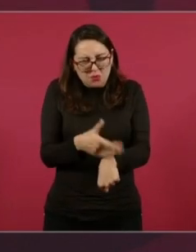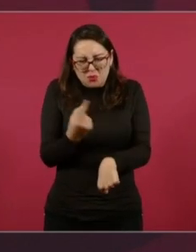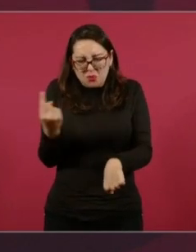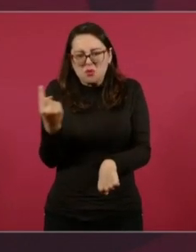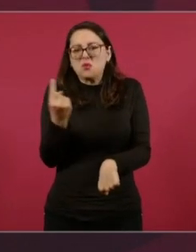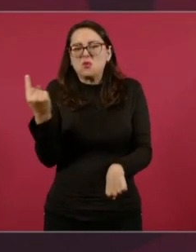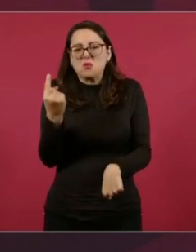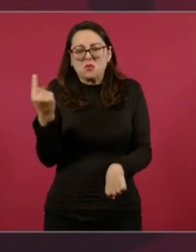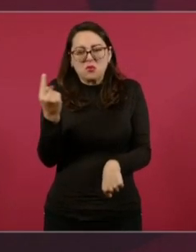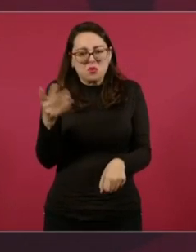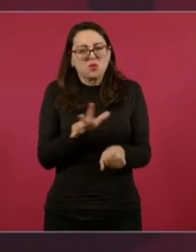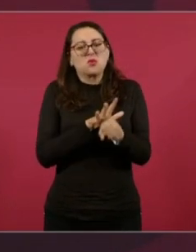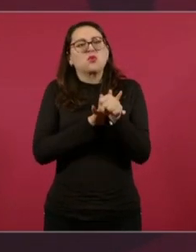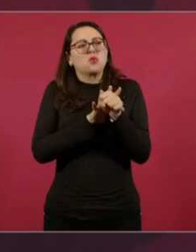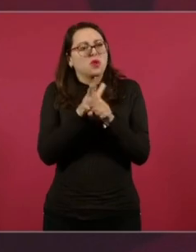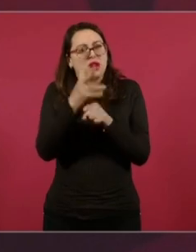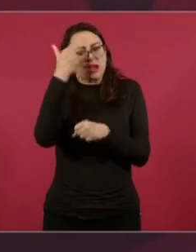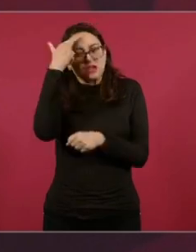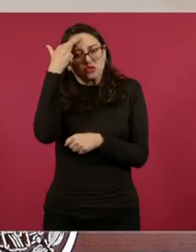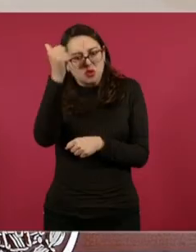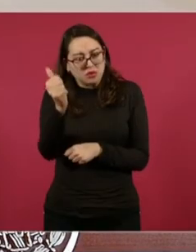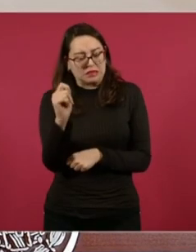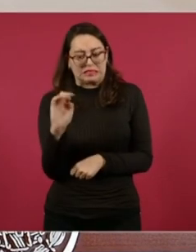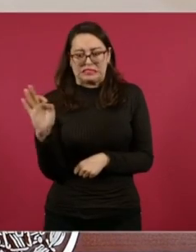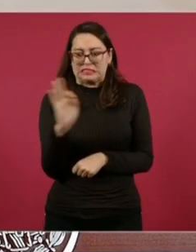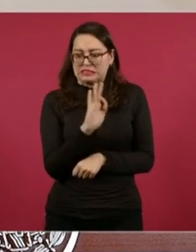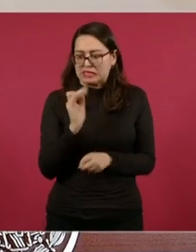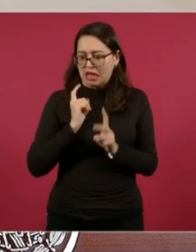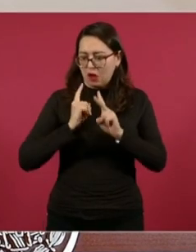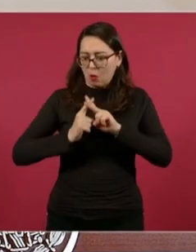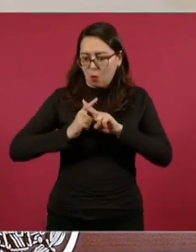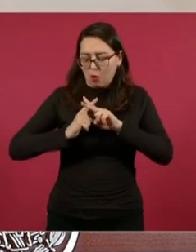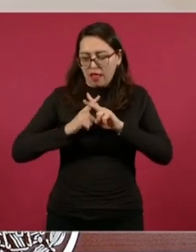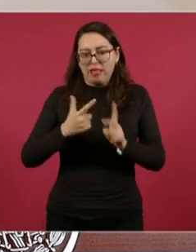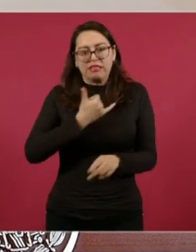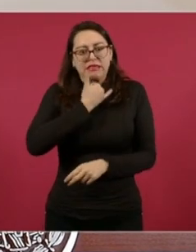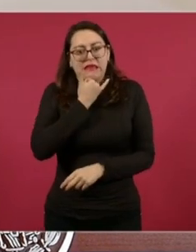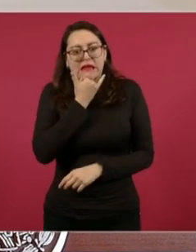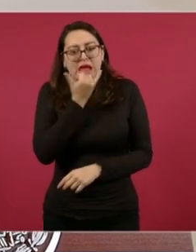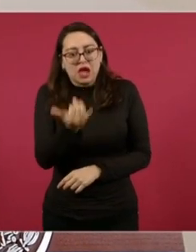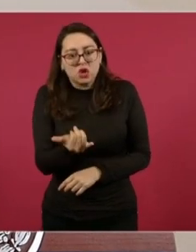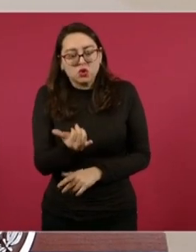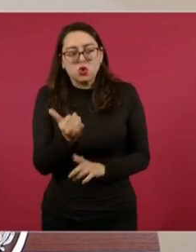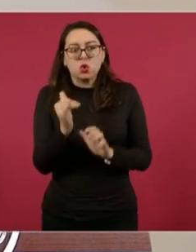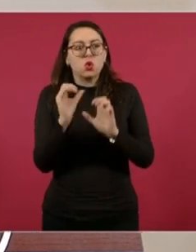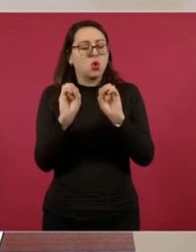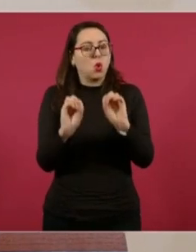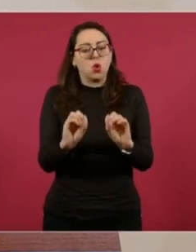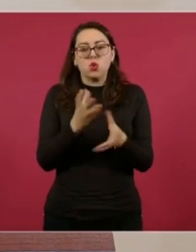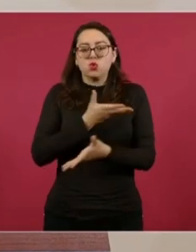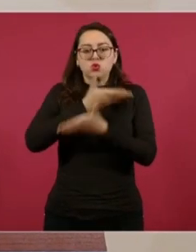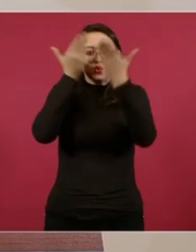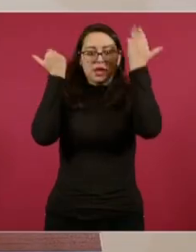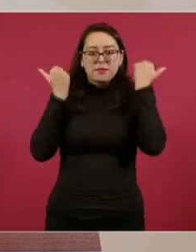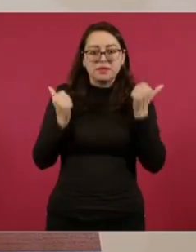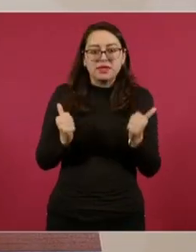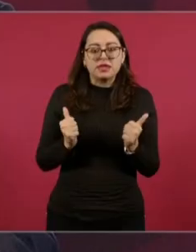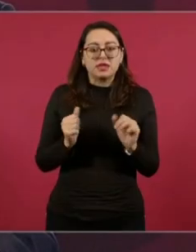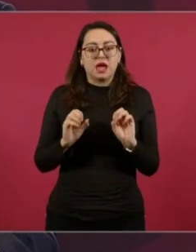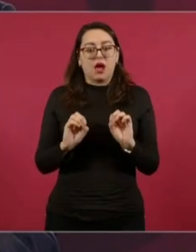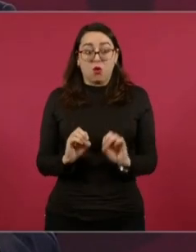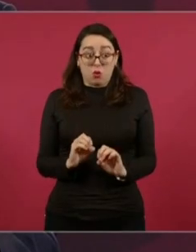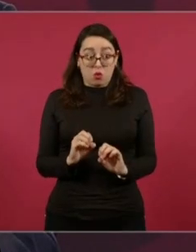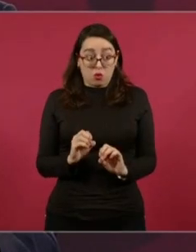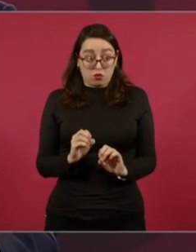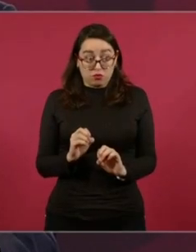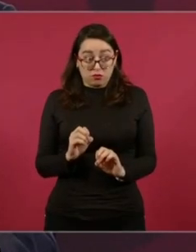Les fallaron las proyecciones. Lo que decía, ¿no? O era la intención que se pagara